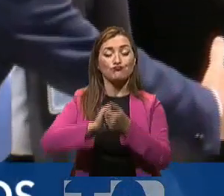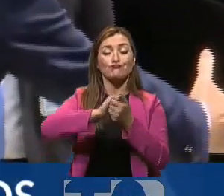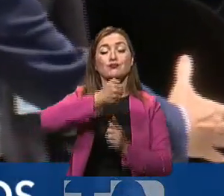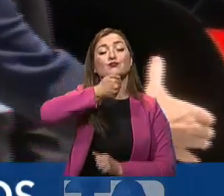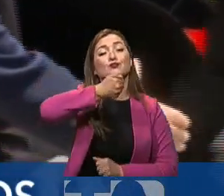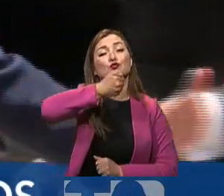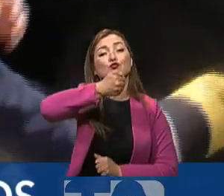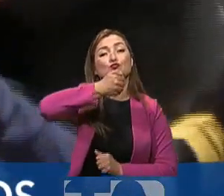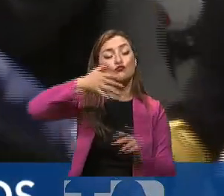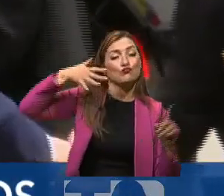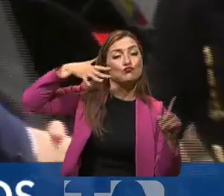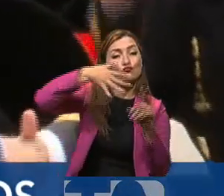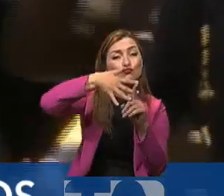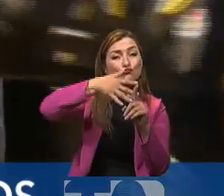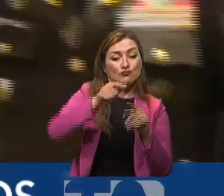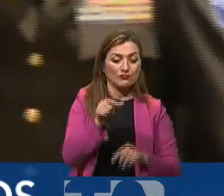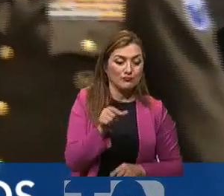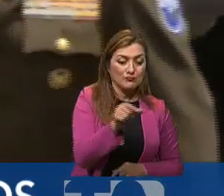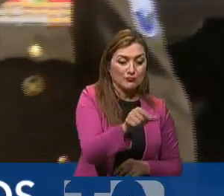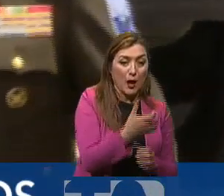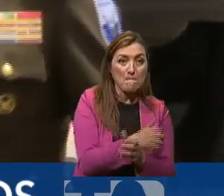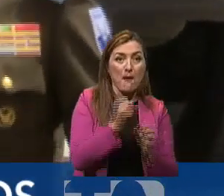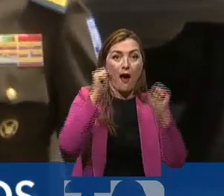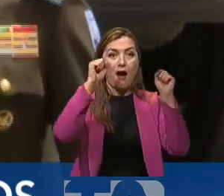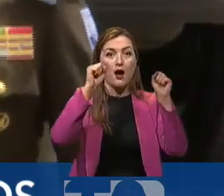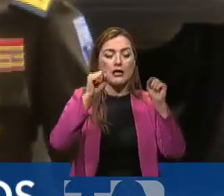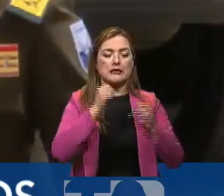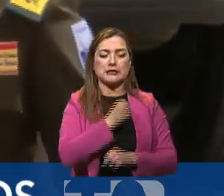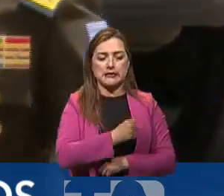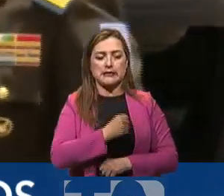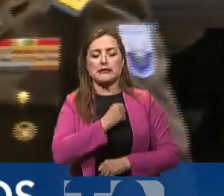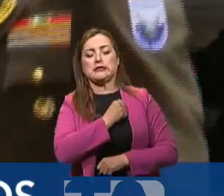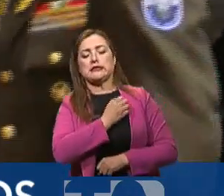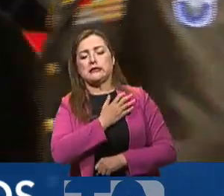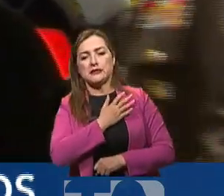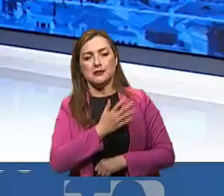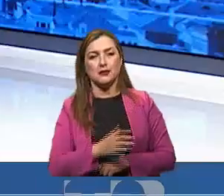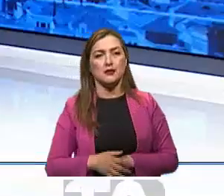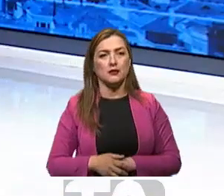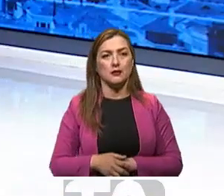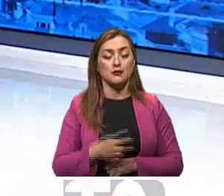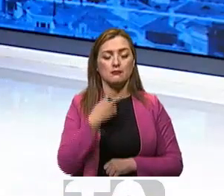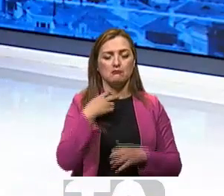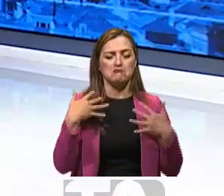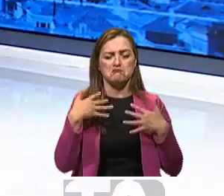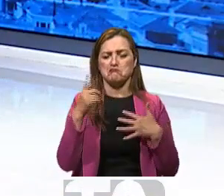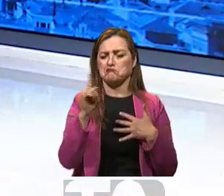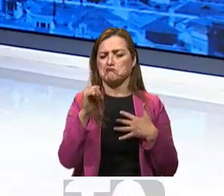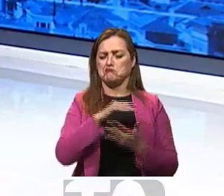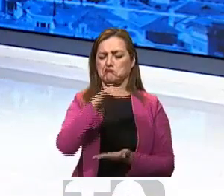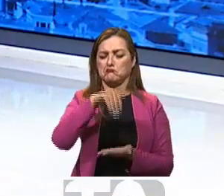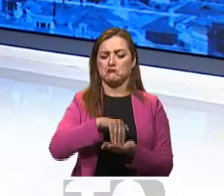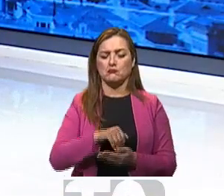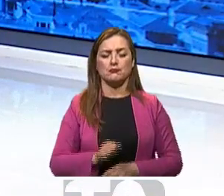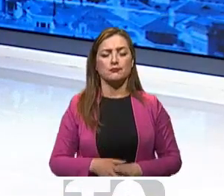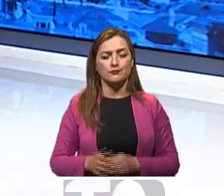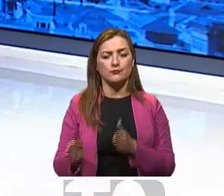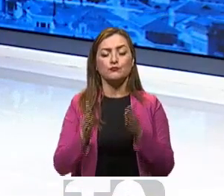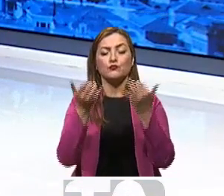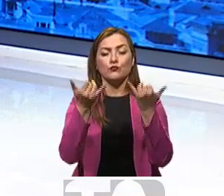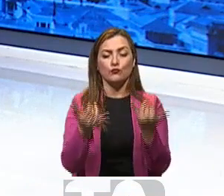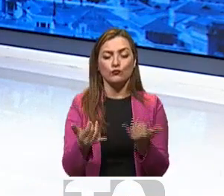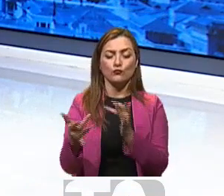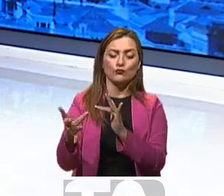periodistas que recibieron artefactos explosivos y dijo que nada lo amedrentará. En estos momentos nos vamos